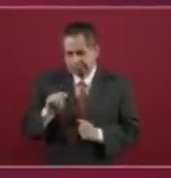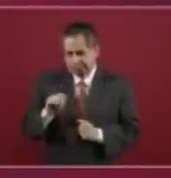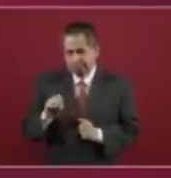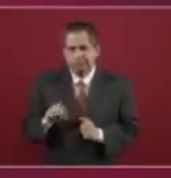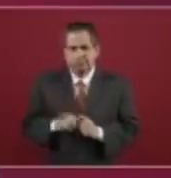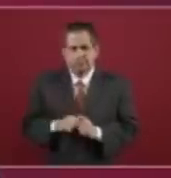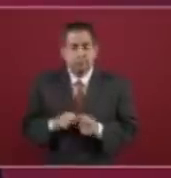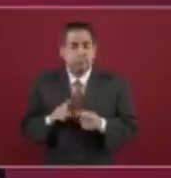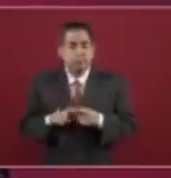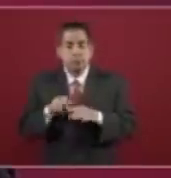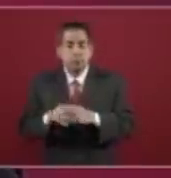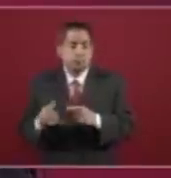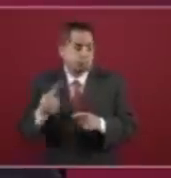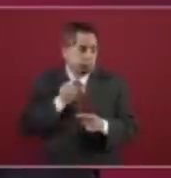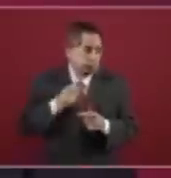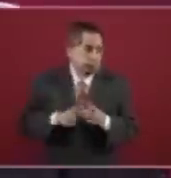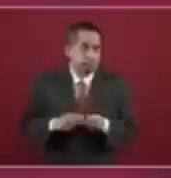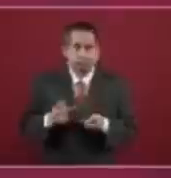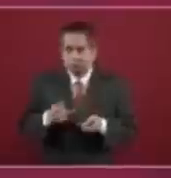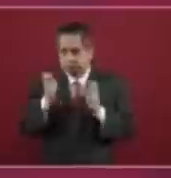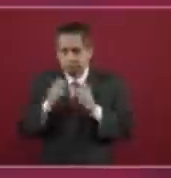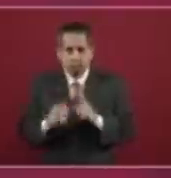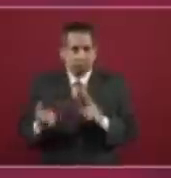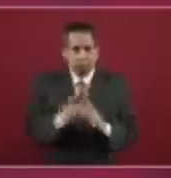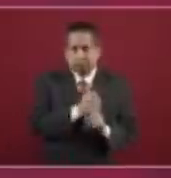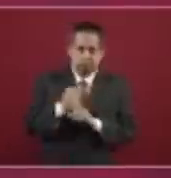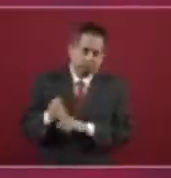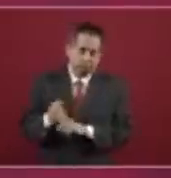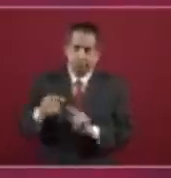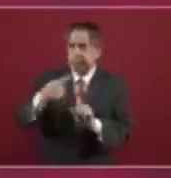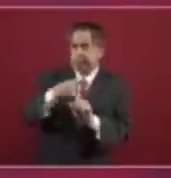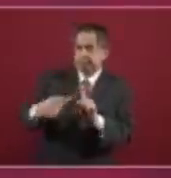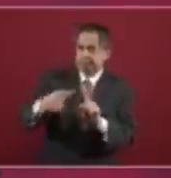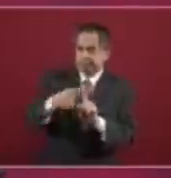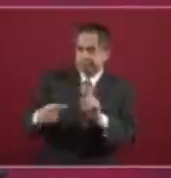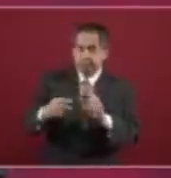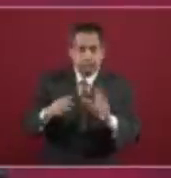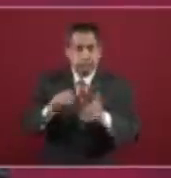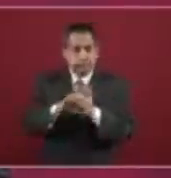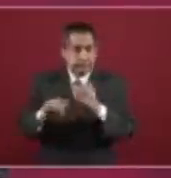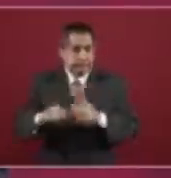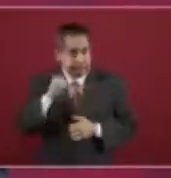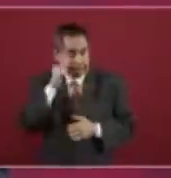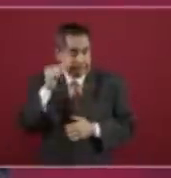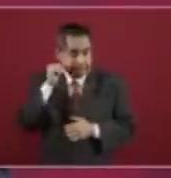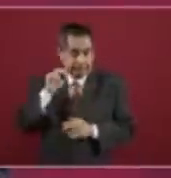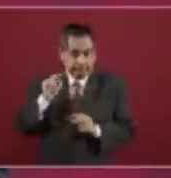En homicidios, en robos, en secuestros, a la mitad. Ayer, por ejemplo,